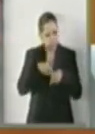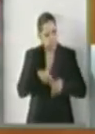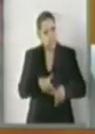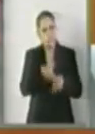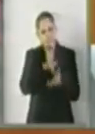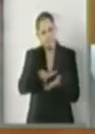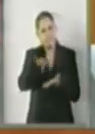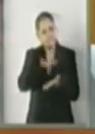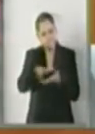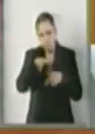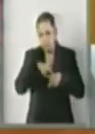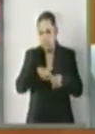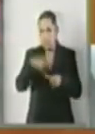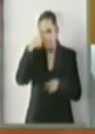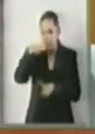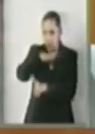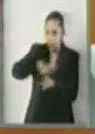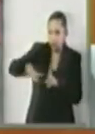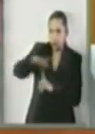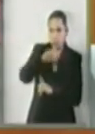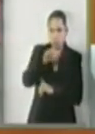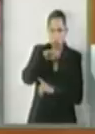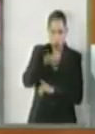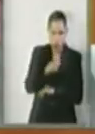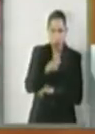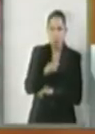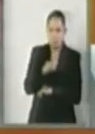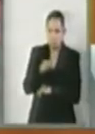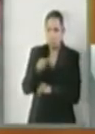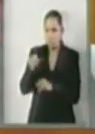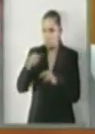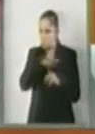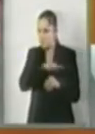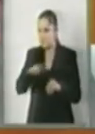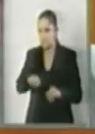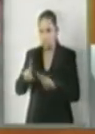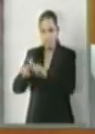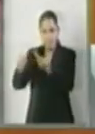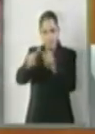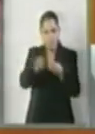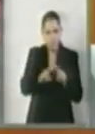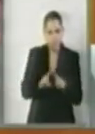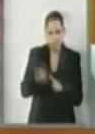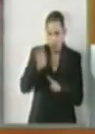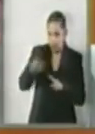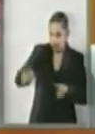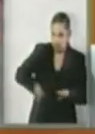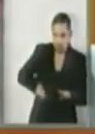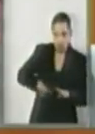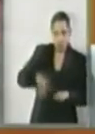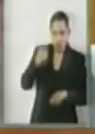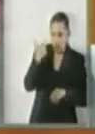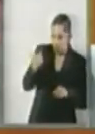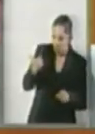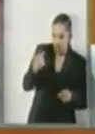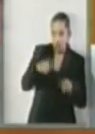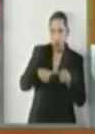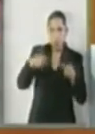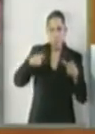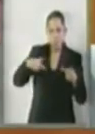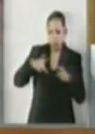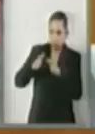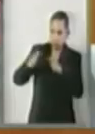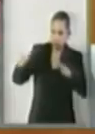zonas metropolitanas para seguir incluyendo a más municipios que tengan las condiciones económicas y de